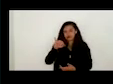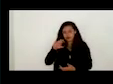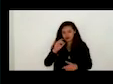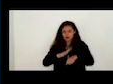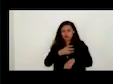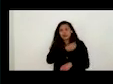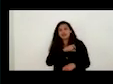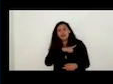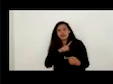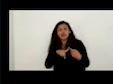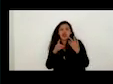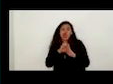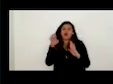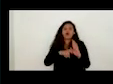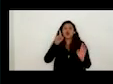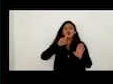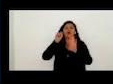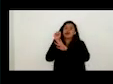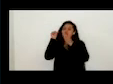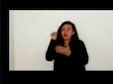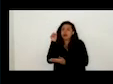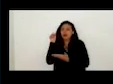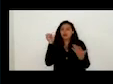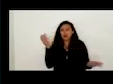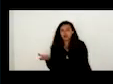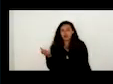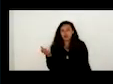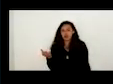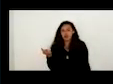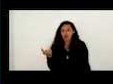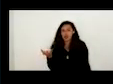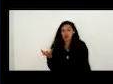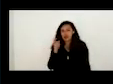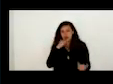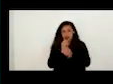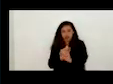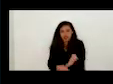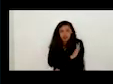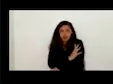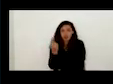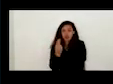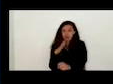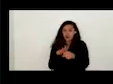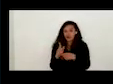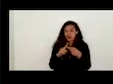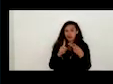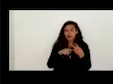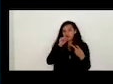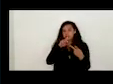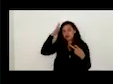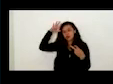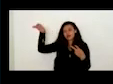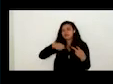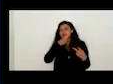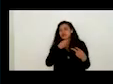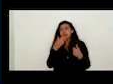saludables y, por ejemplo, en mujer embarazada, bueno, ver realmente también la energía que necesita, al igual que en el adulto mayor, que lo tocaremos